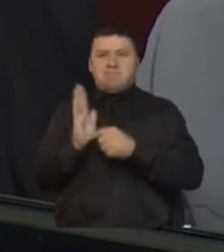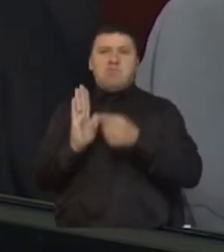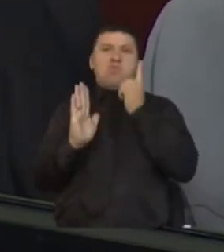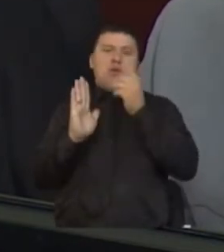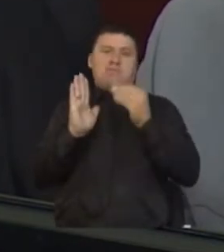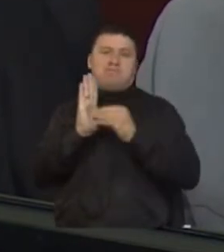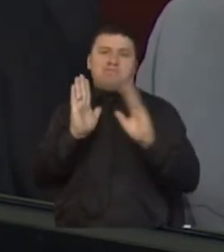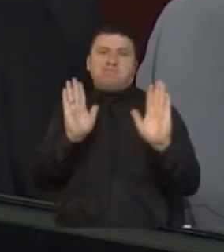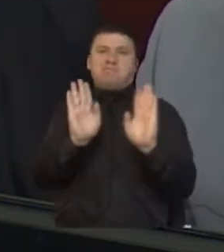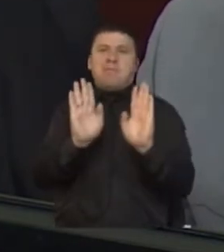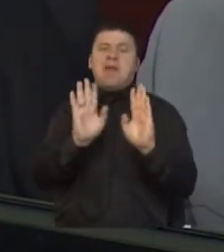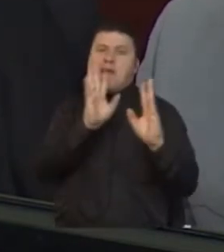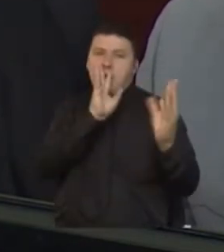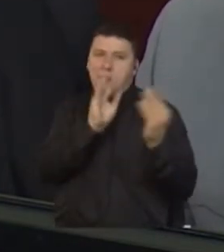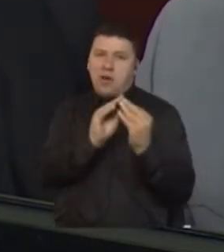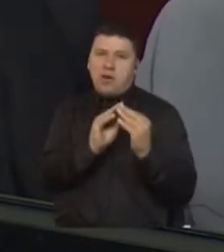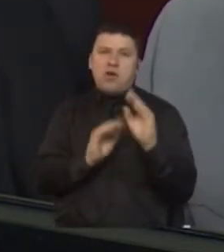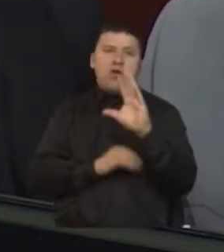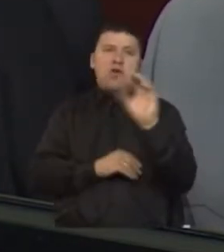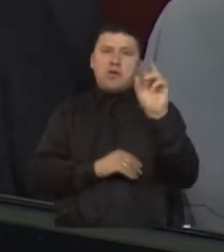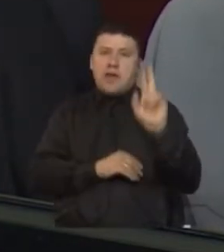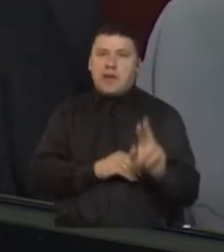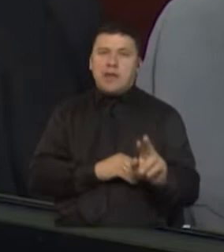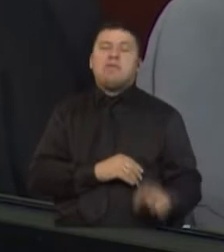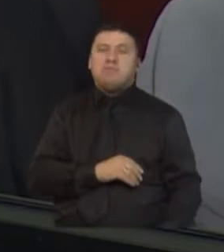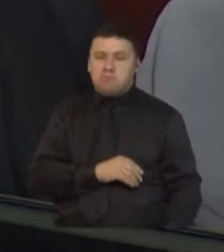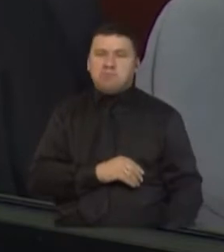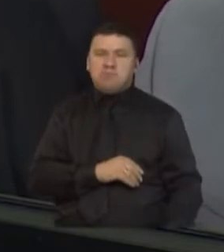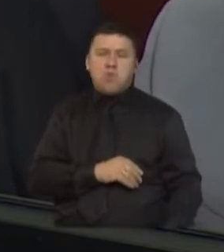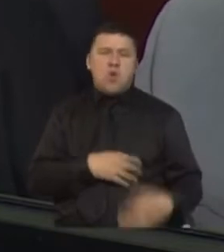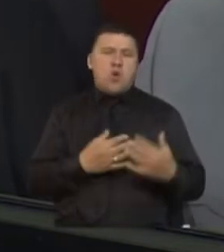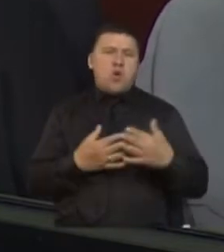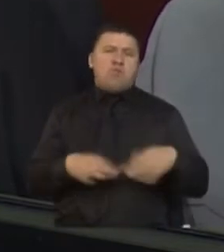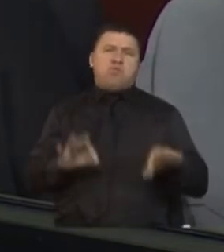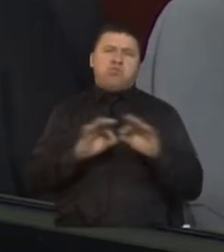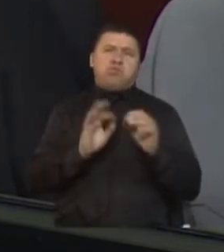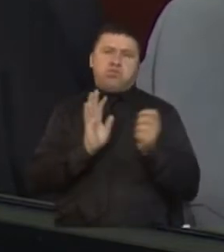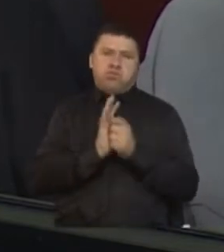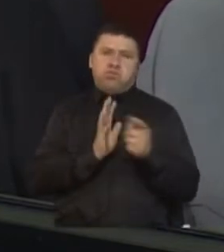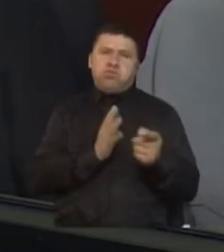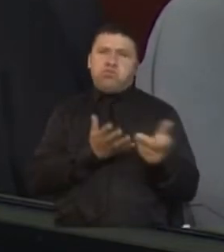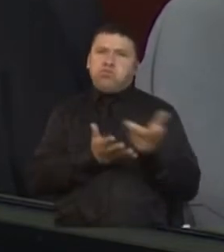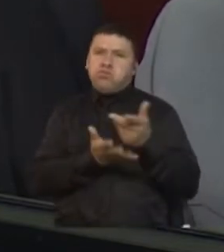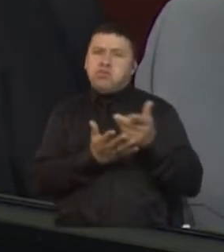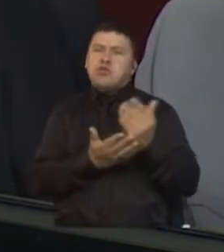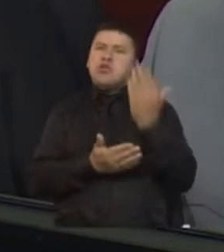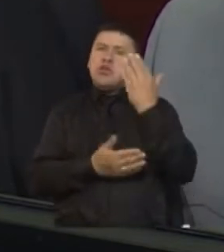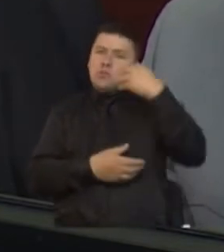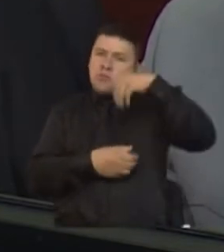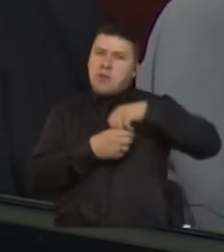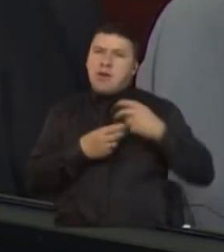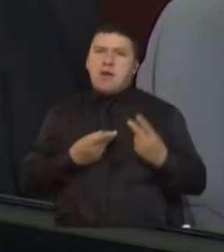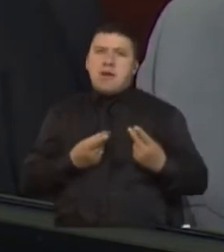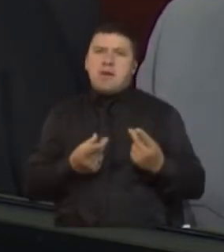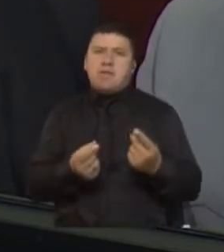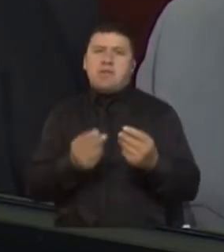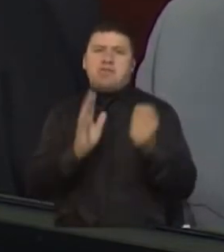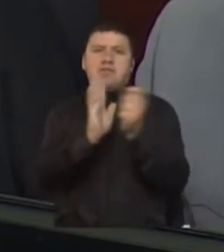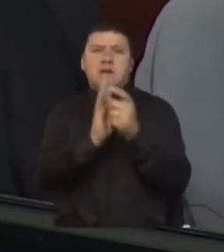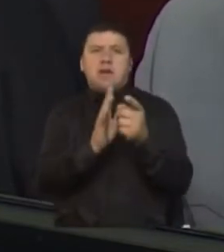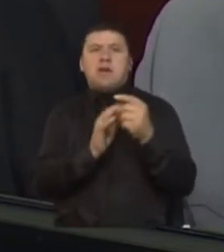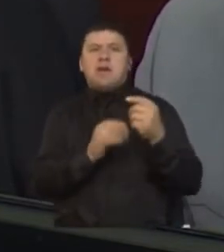Política. Este acuerdo con Costa Rica de cooperación es muy importante porque nos permite agilizar los